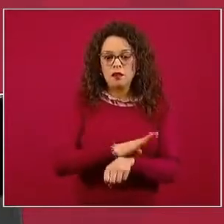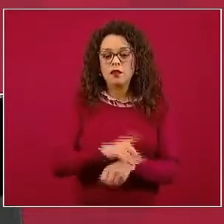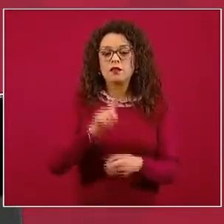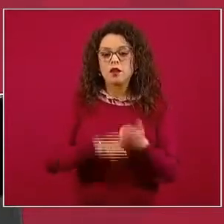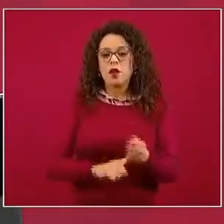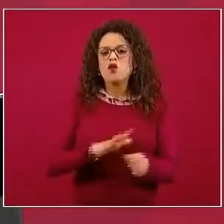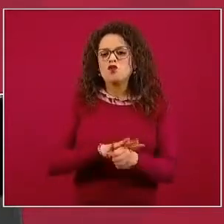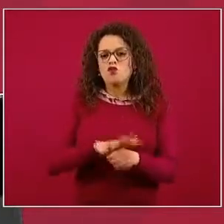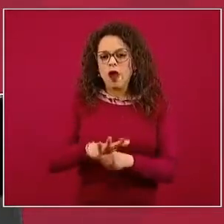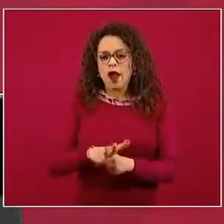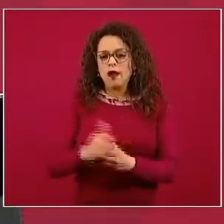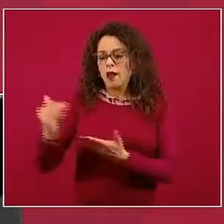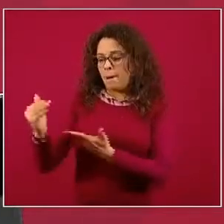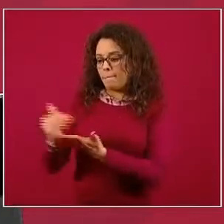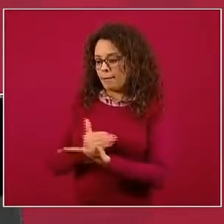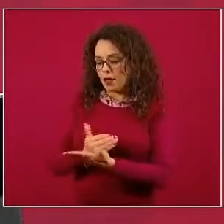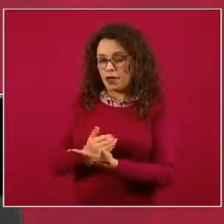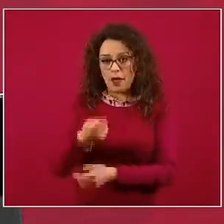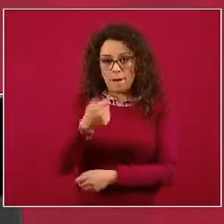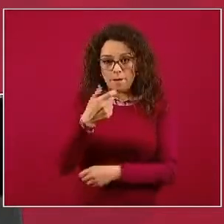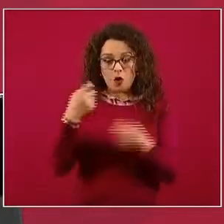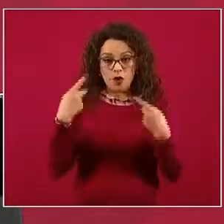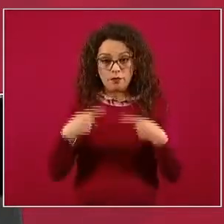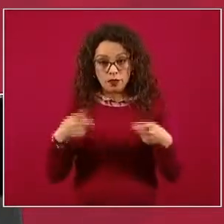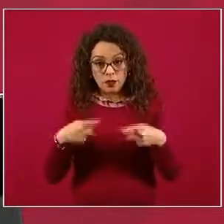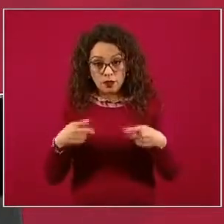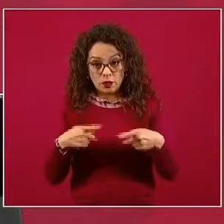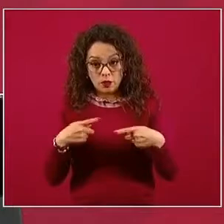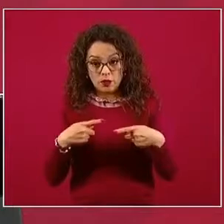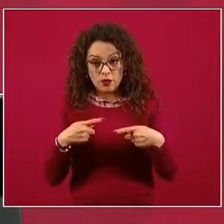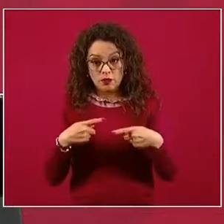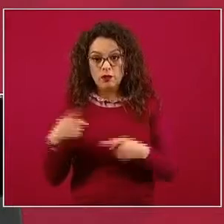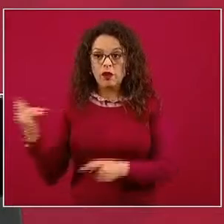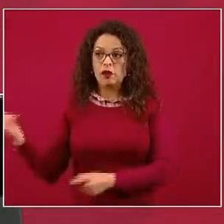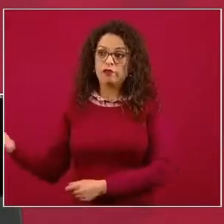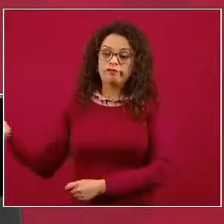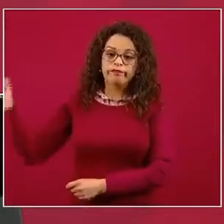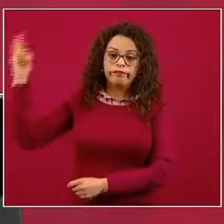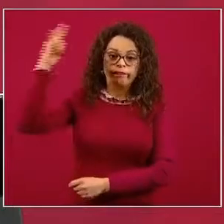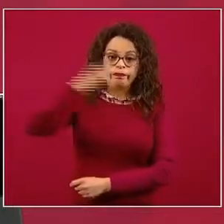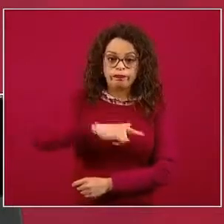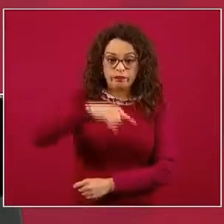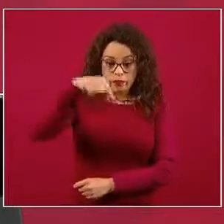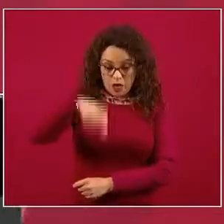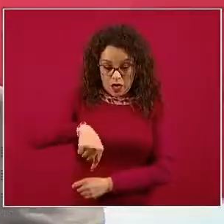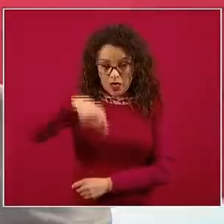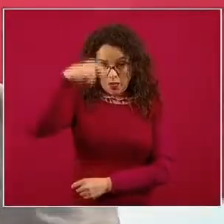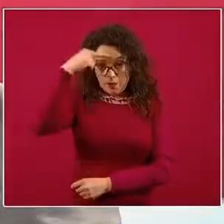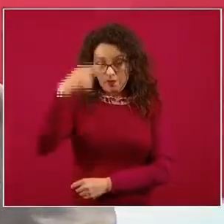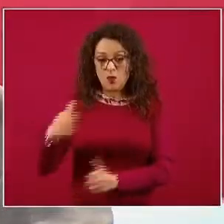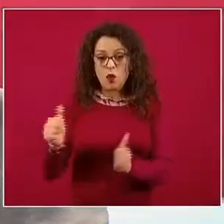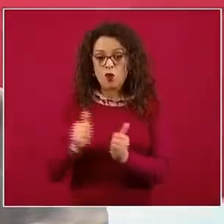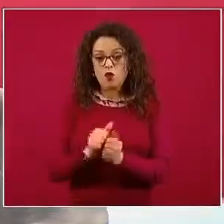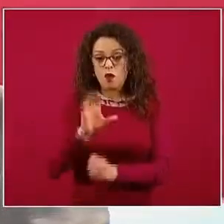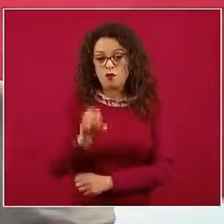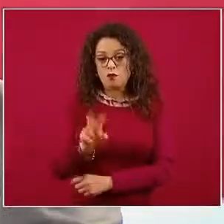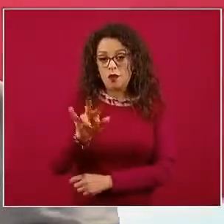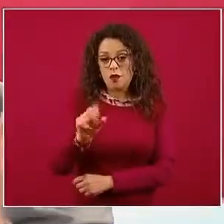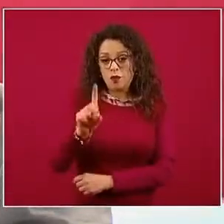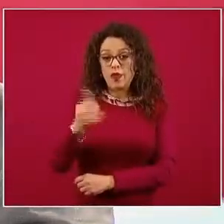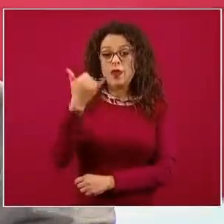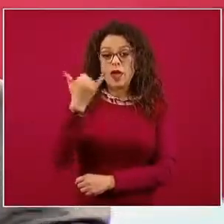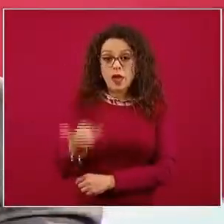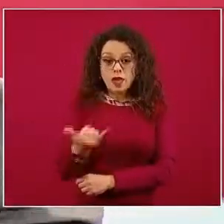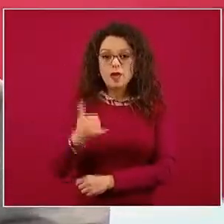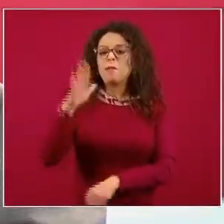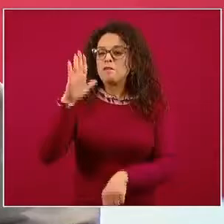probabilidad de que unas pocas decenas de personas arribaran al territorio con COVID. Y si lo comparamos aún más